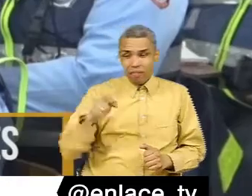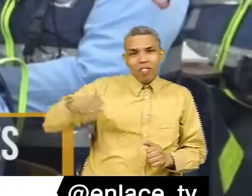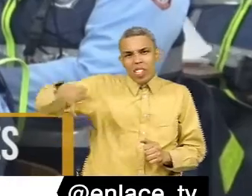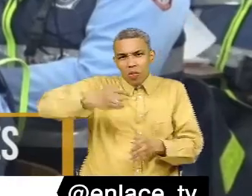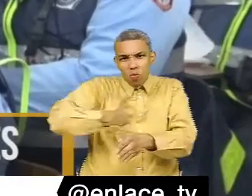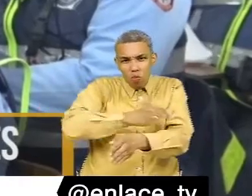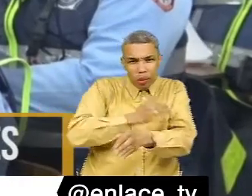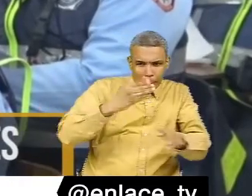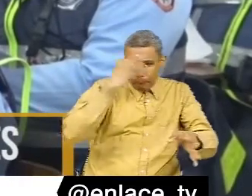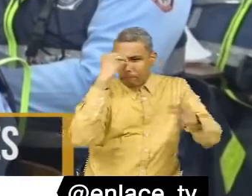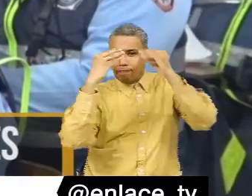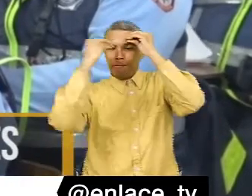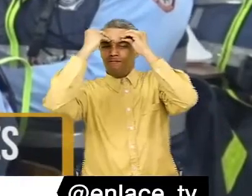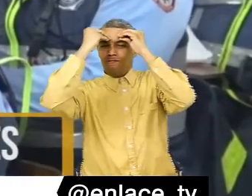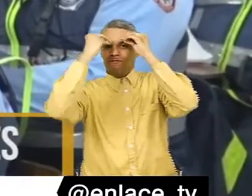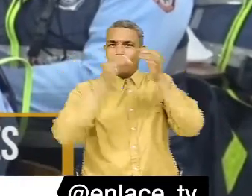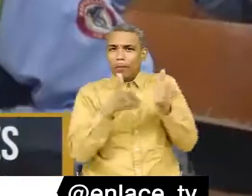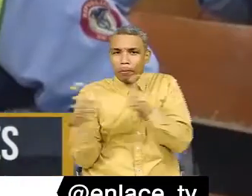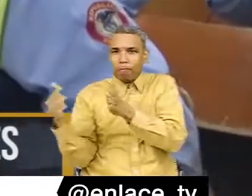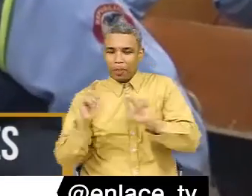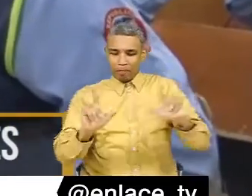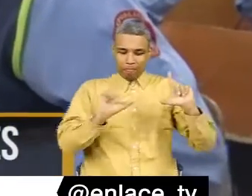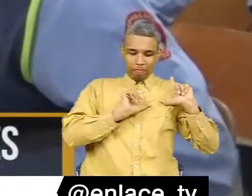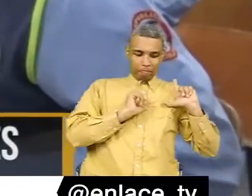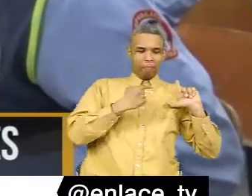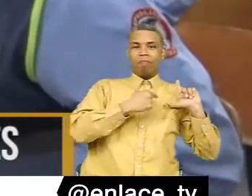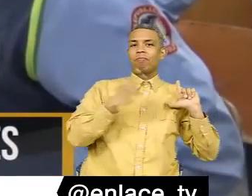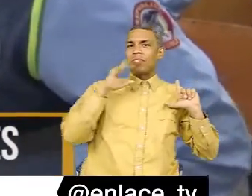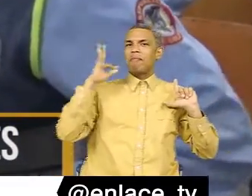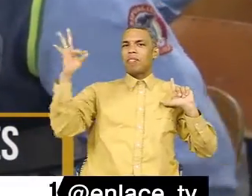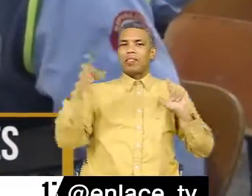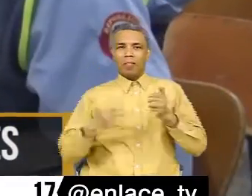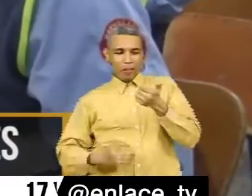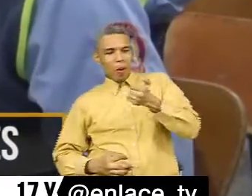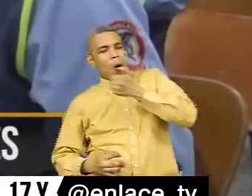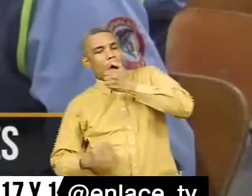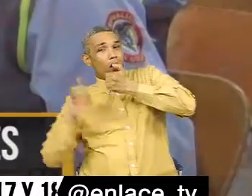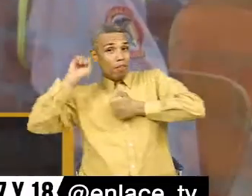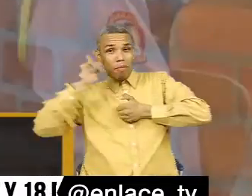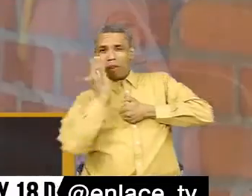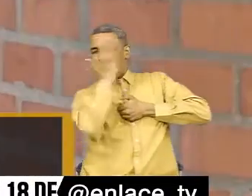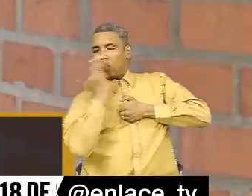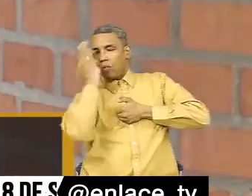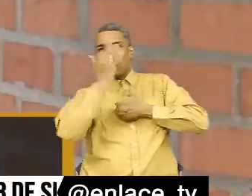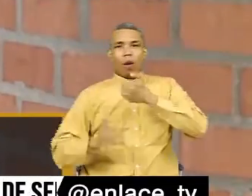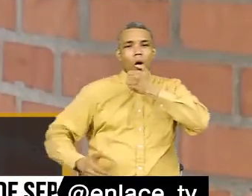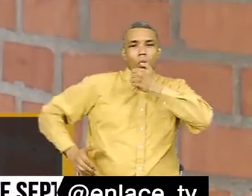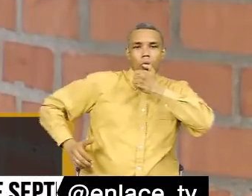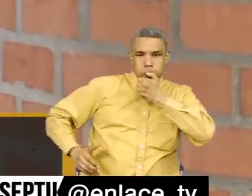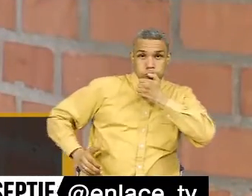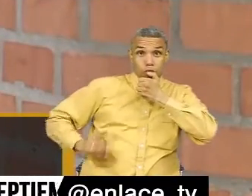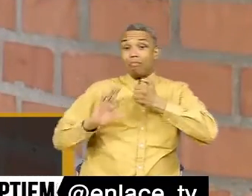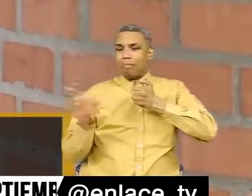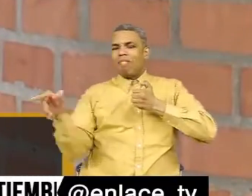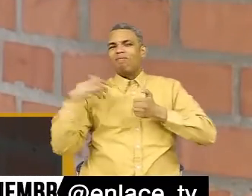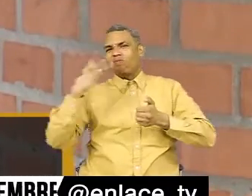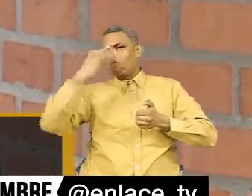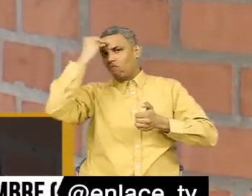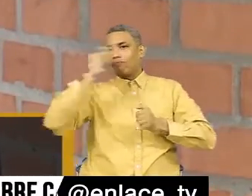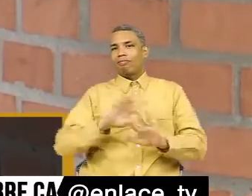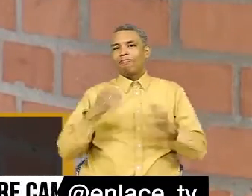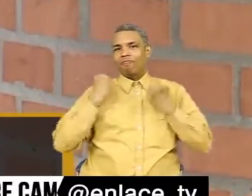53 unidades, lo que permite mayor competencia para realizar todo procedimiento legal. Cualquier agente de tránsito que requiera